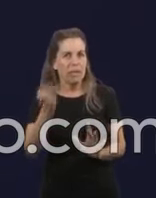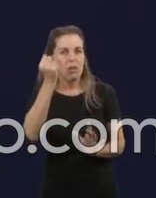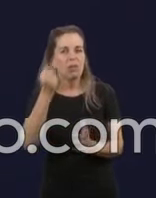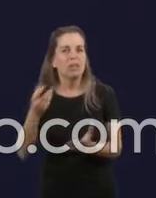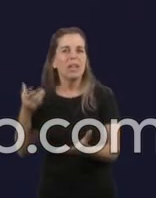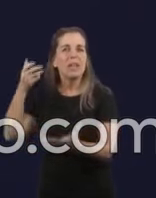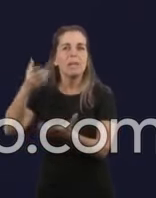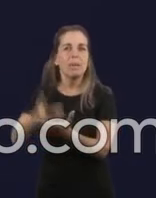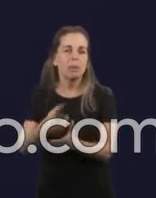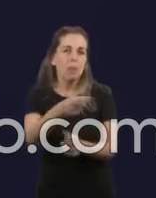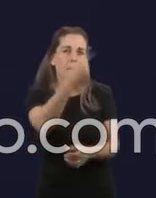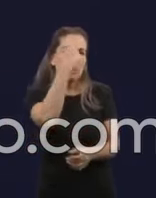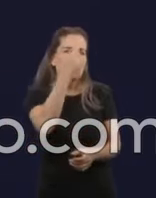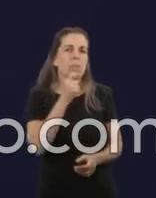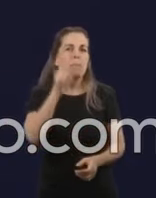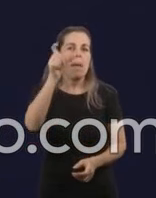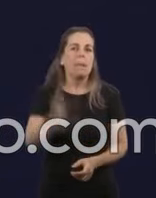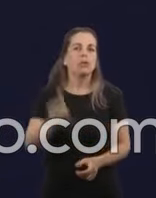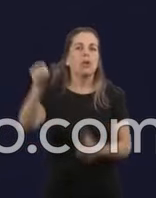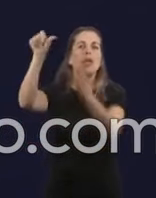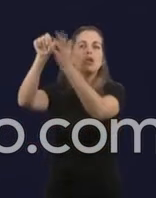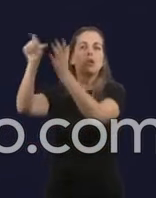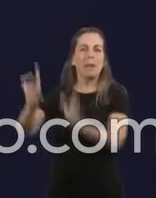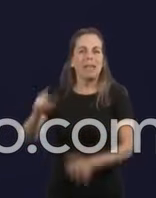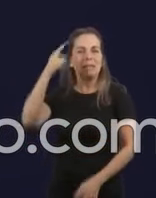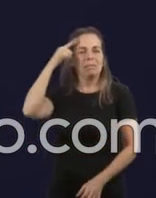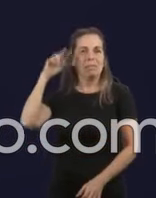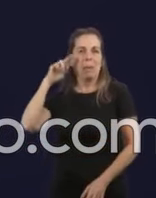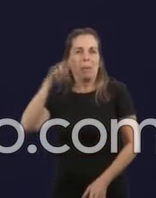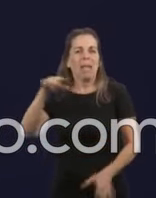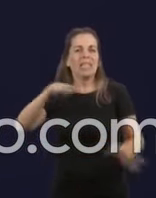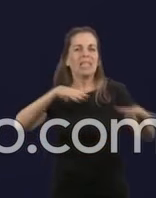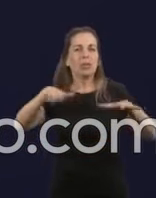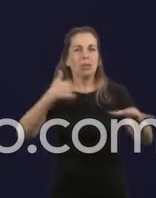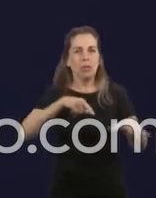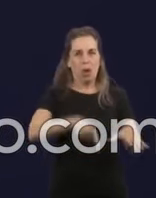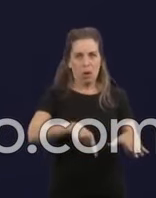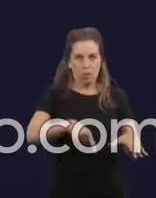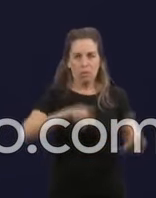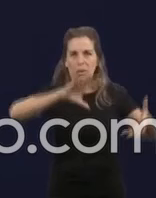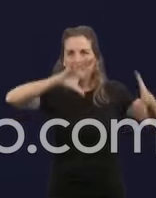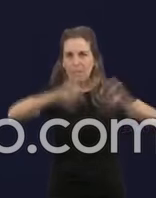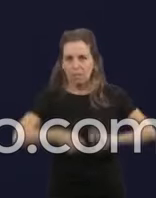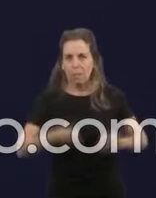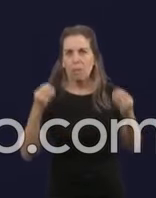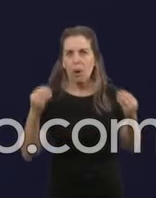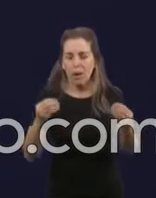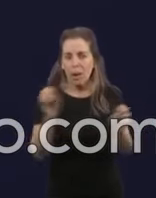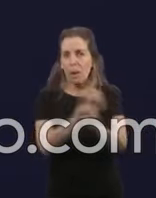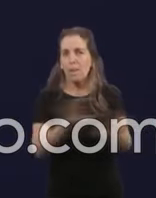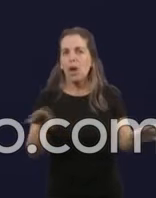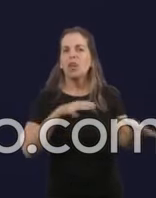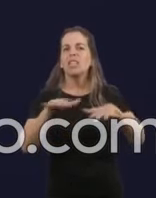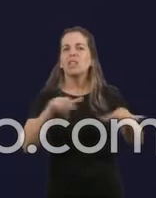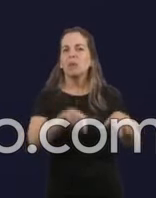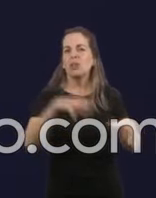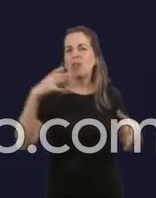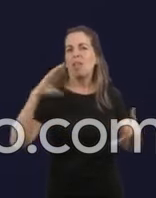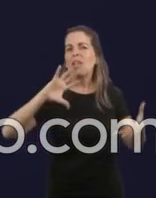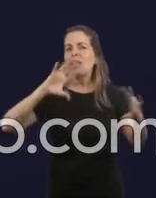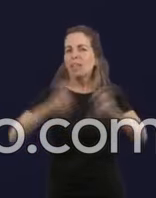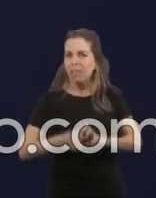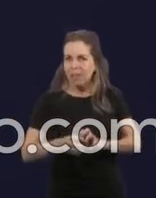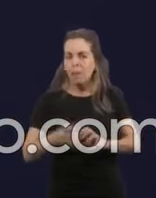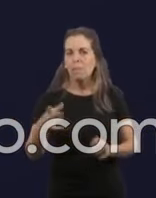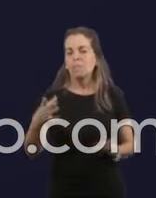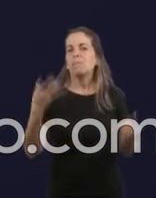que alguien quiere invertir en la Argentina viendo porque el gran daño que le hicieron a la Argentina Sabes cuál fue F el gran daño fue haber roto